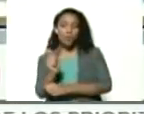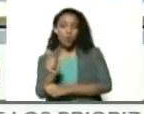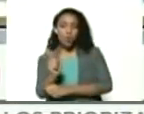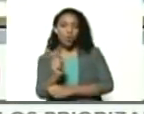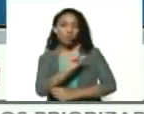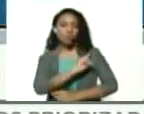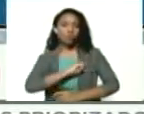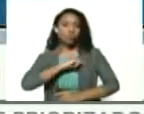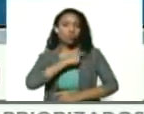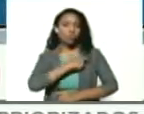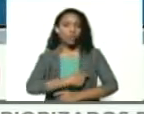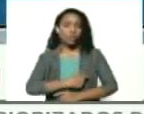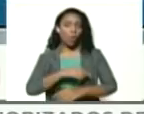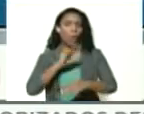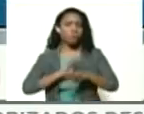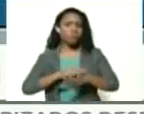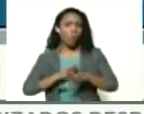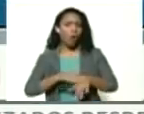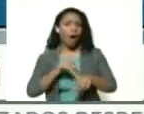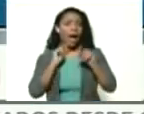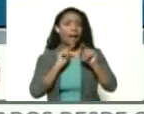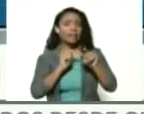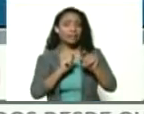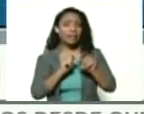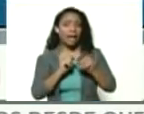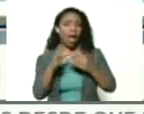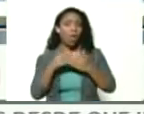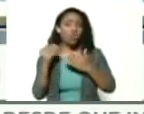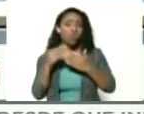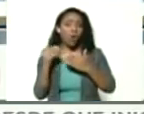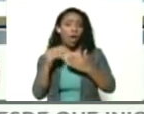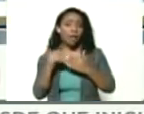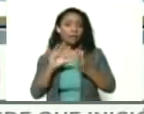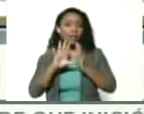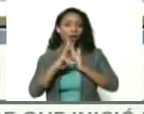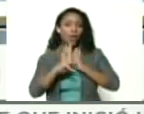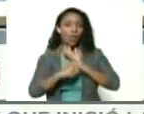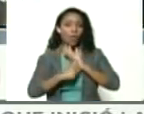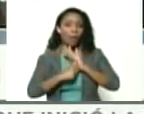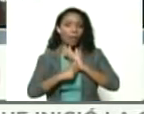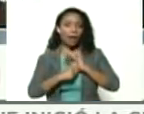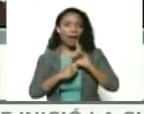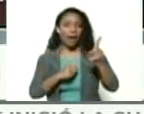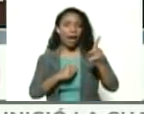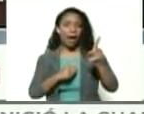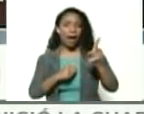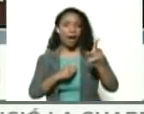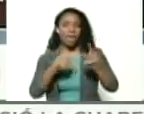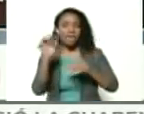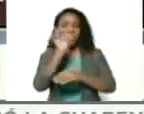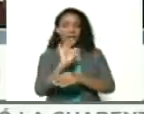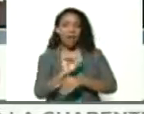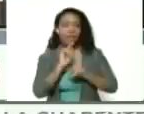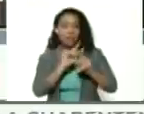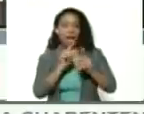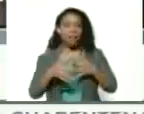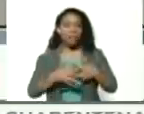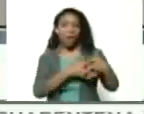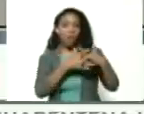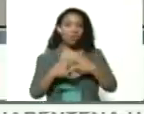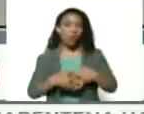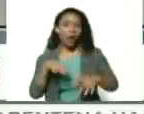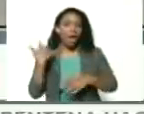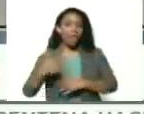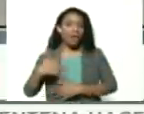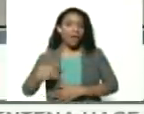suizos. Porque si se depositaban en dólares, se lo robaba la Reserva Federal de Estados Unidos y la